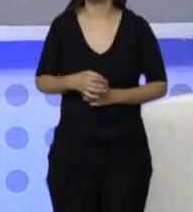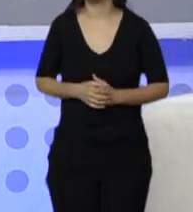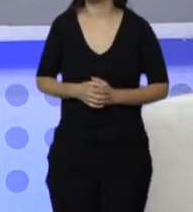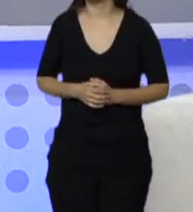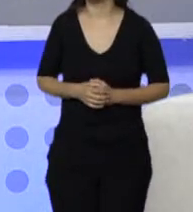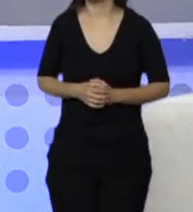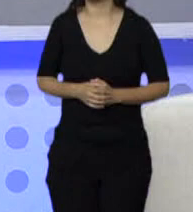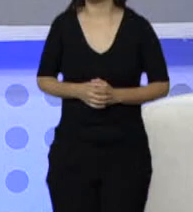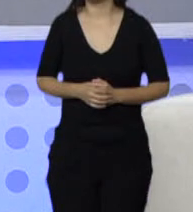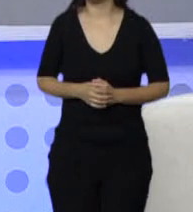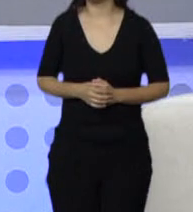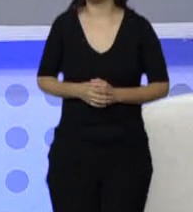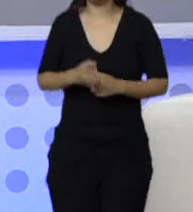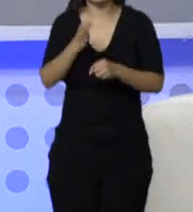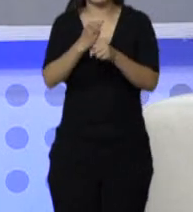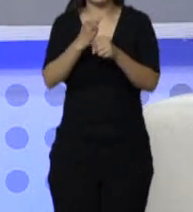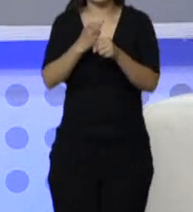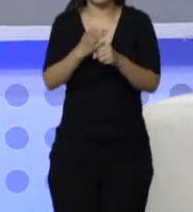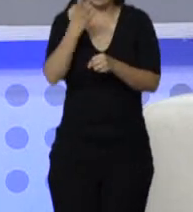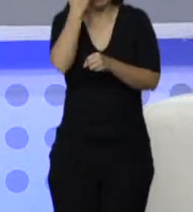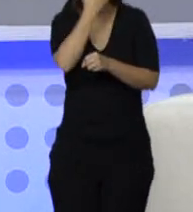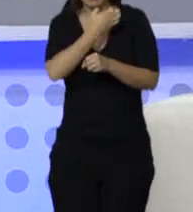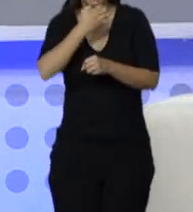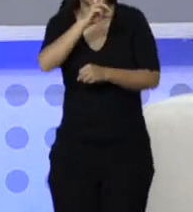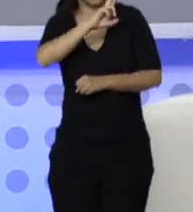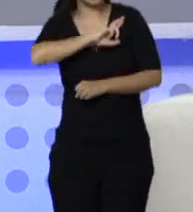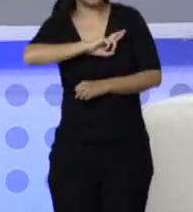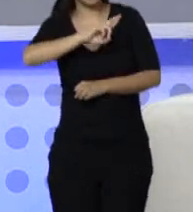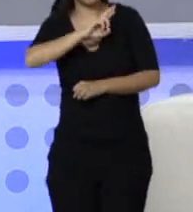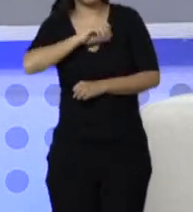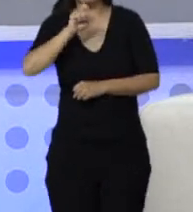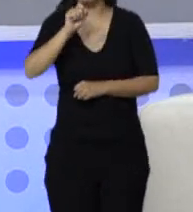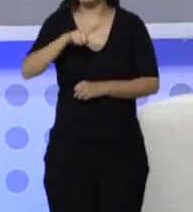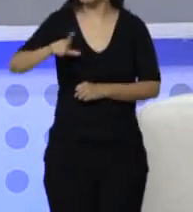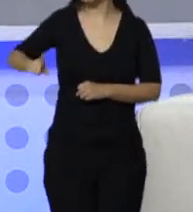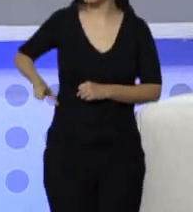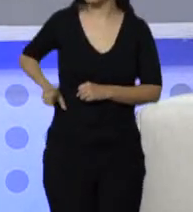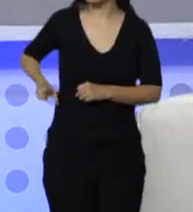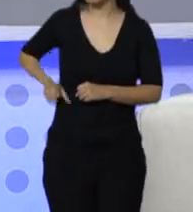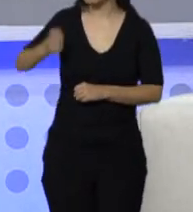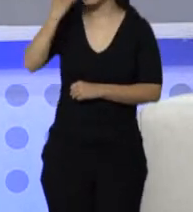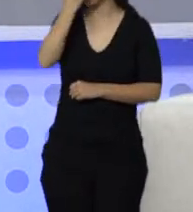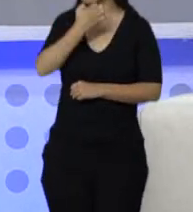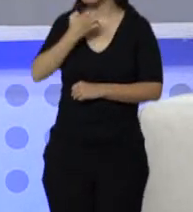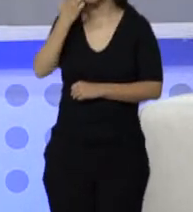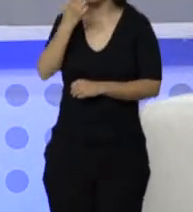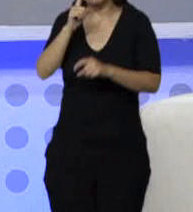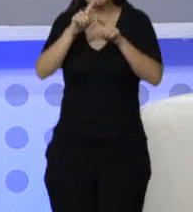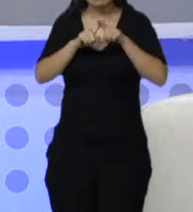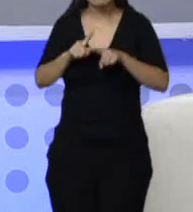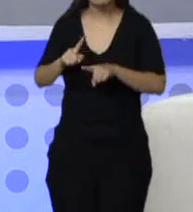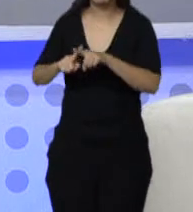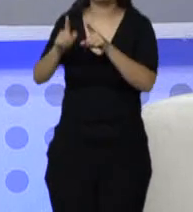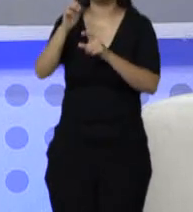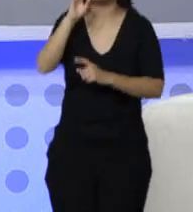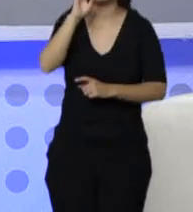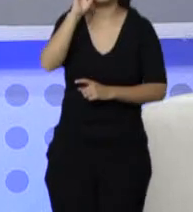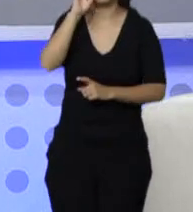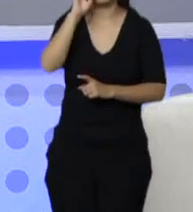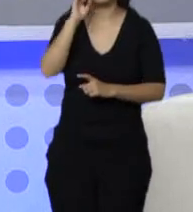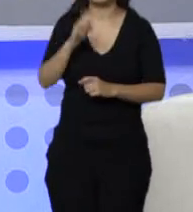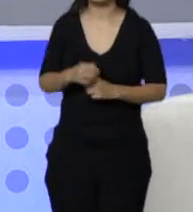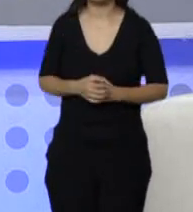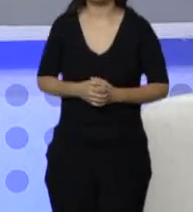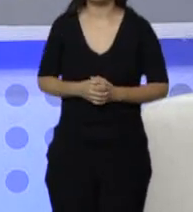capacidad que se tiene en la educación privada y en la educación pública práctica hay de todo en ambos en ambas